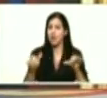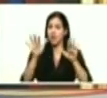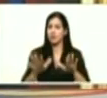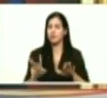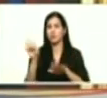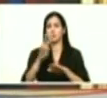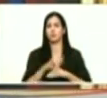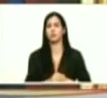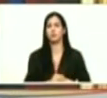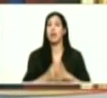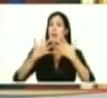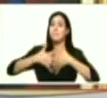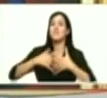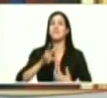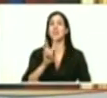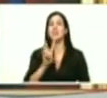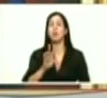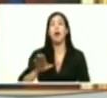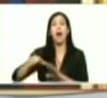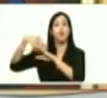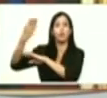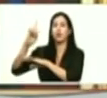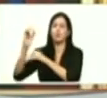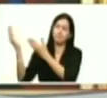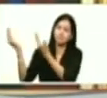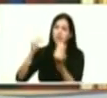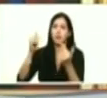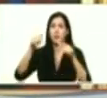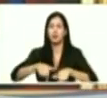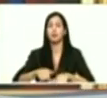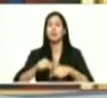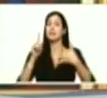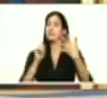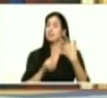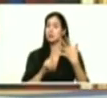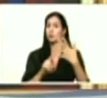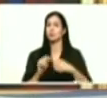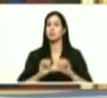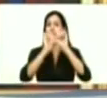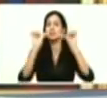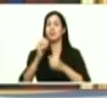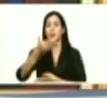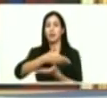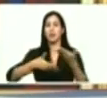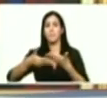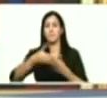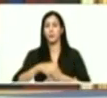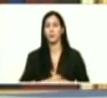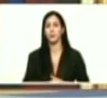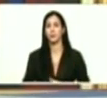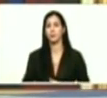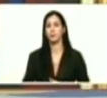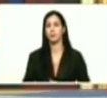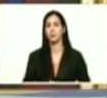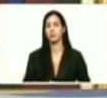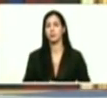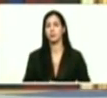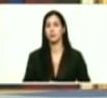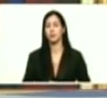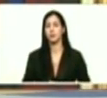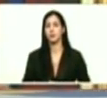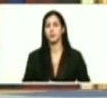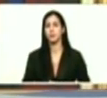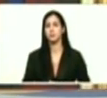lo fundamental con los instrumentos nuevos que estamos pensando y trabajando y en quinto lugar el sistema de cambio el sistema de cambio